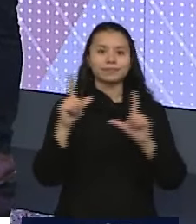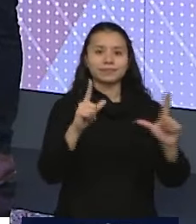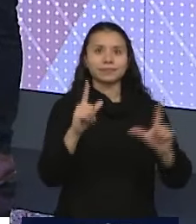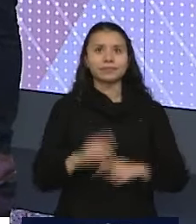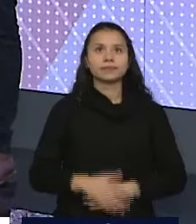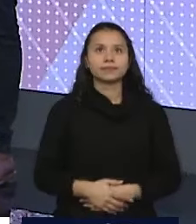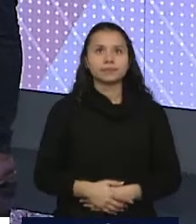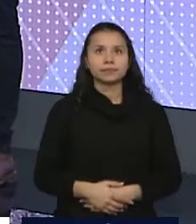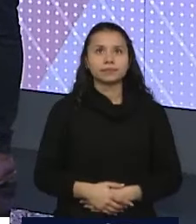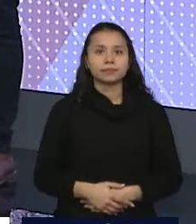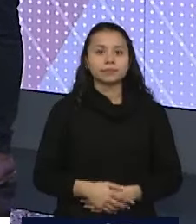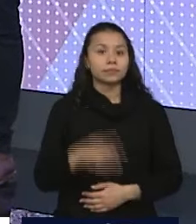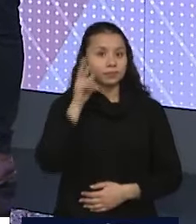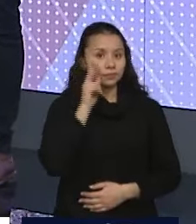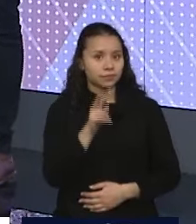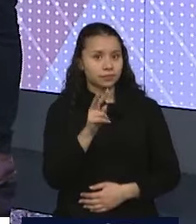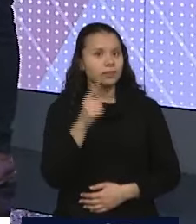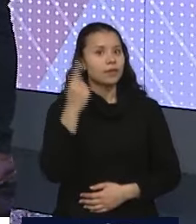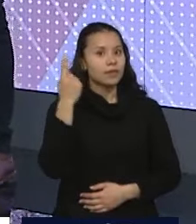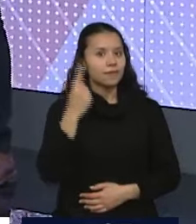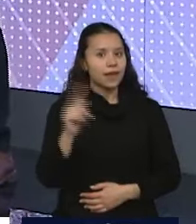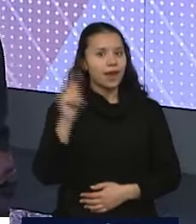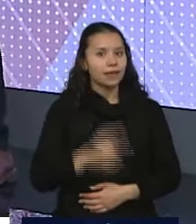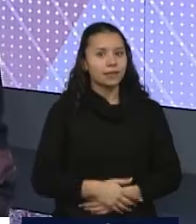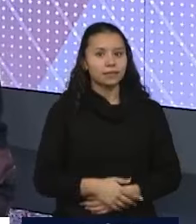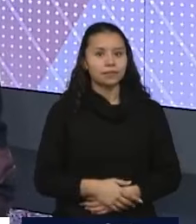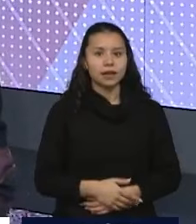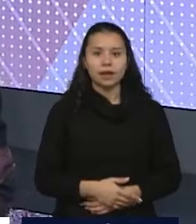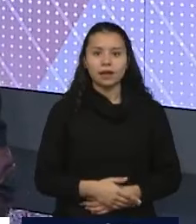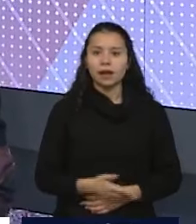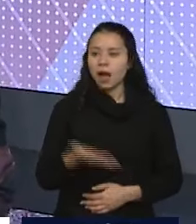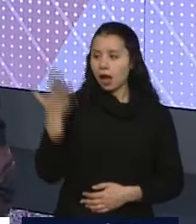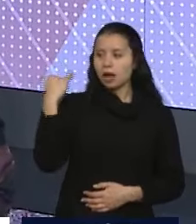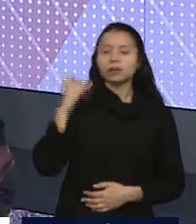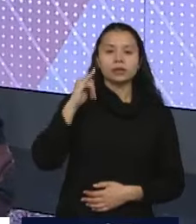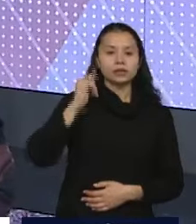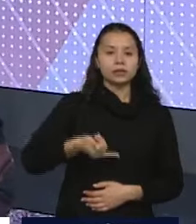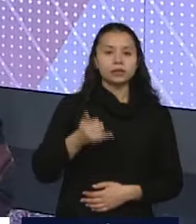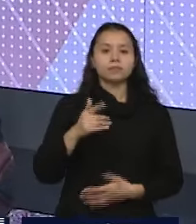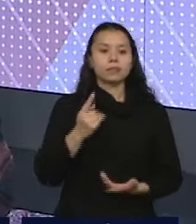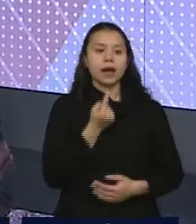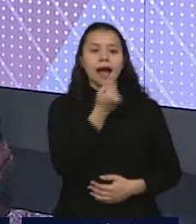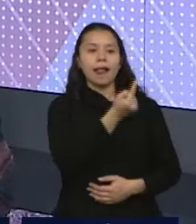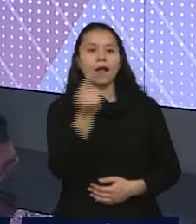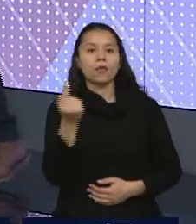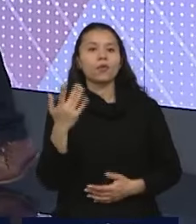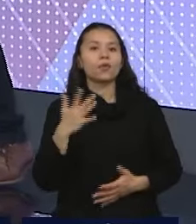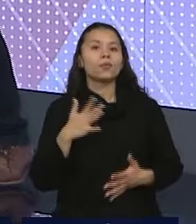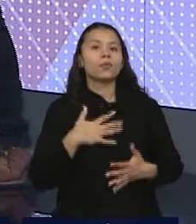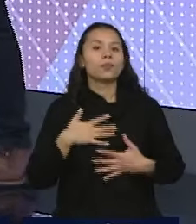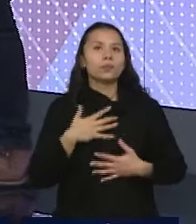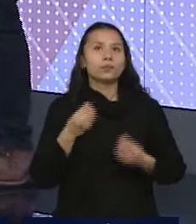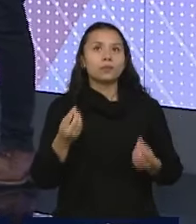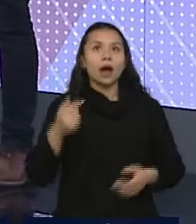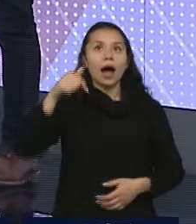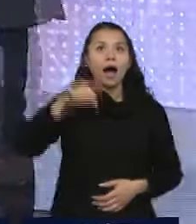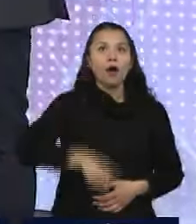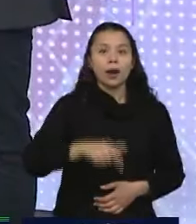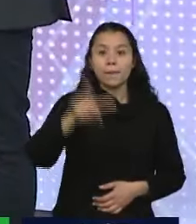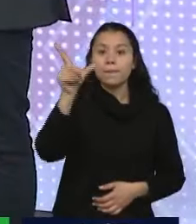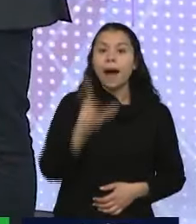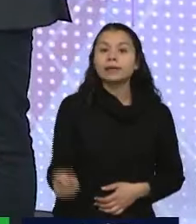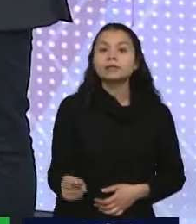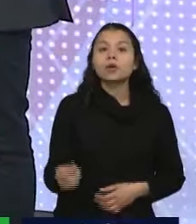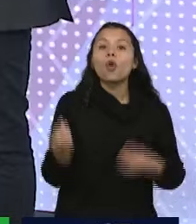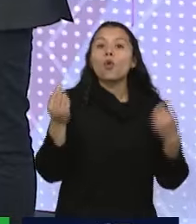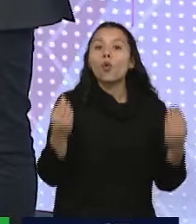acá, mirá, esto es diferente. Lo otro era a mí, lo particular, cómo me va a ir. ¿Cómo le va a ir al país? Ahí sí hay una versión